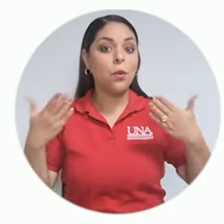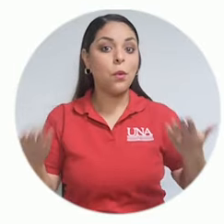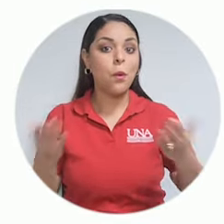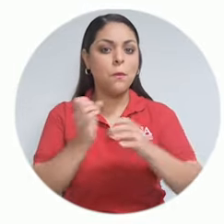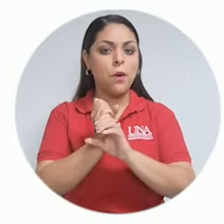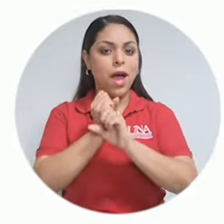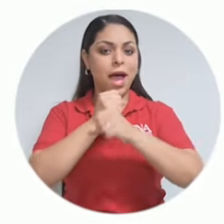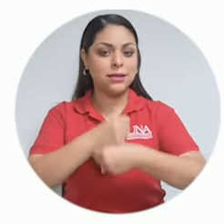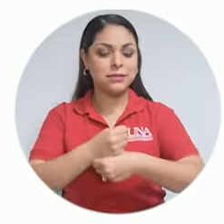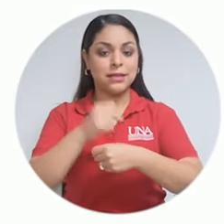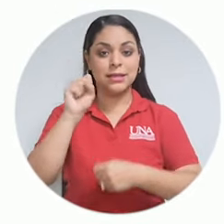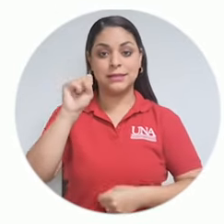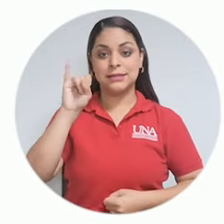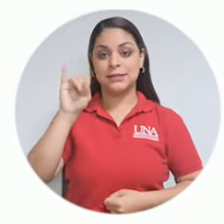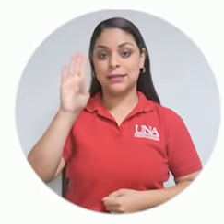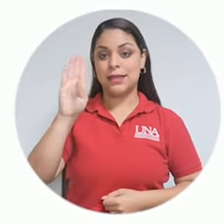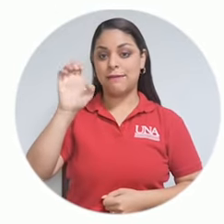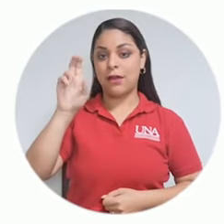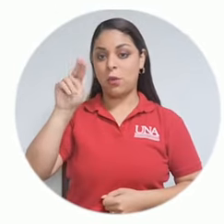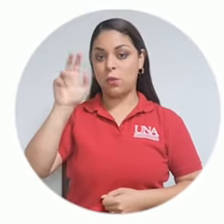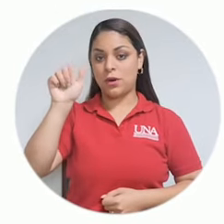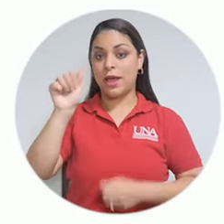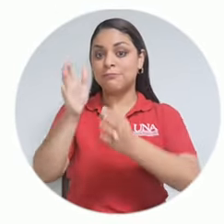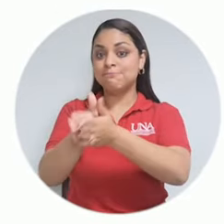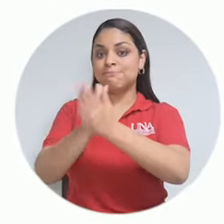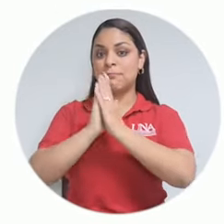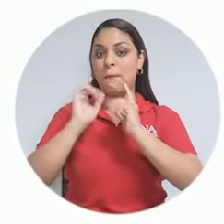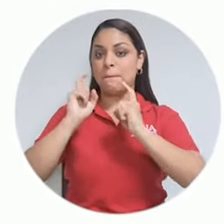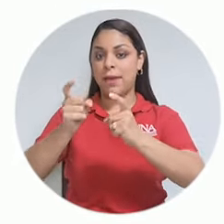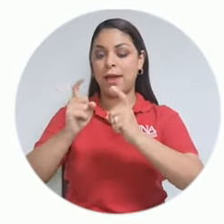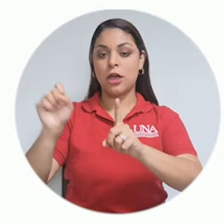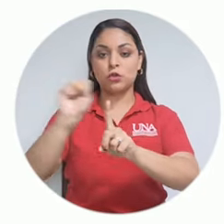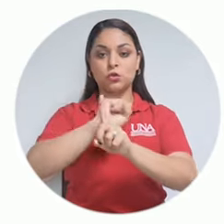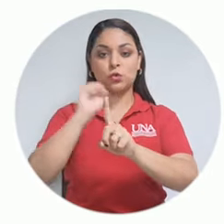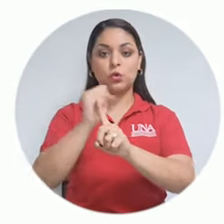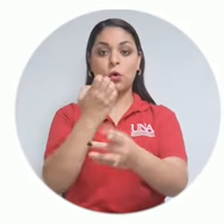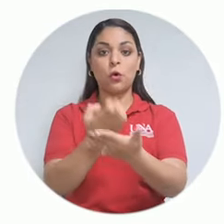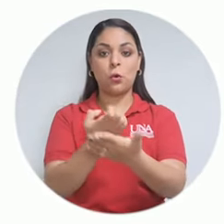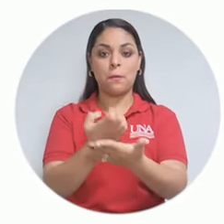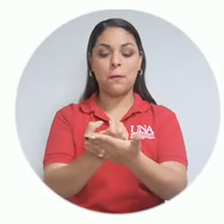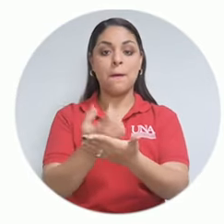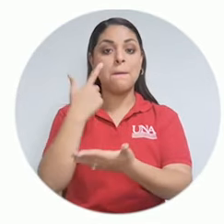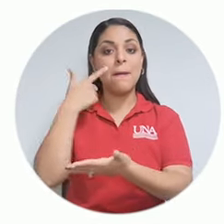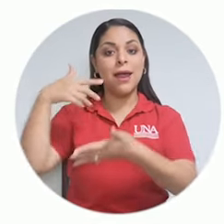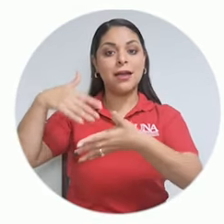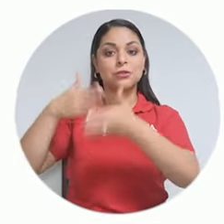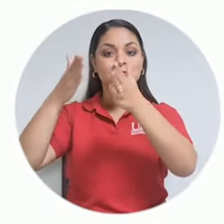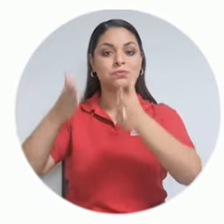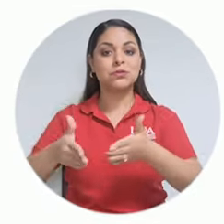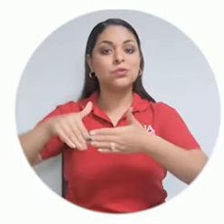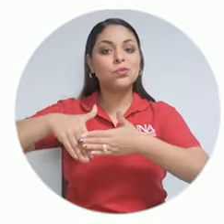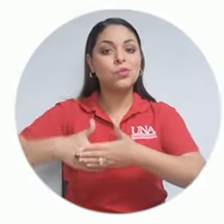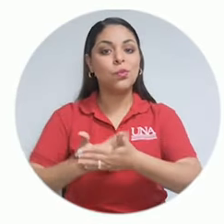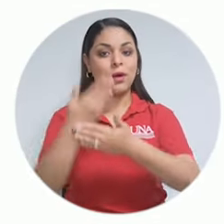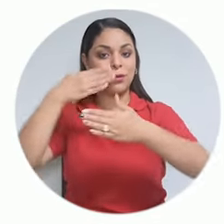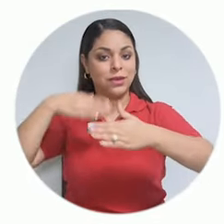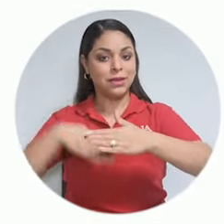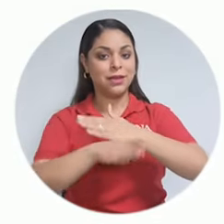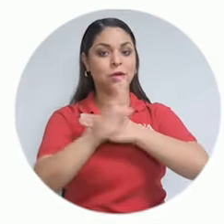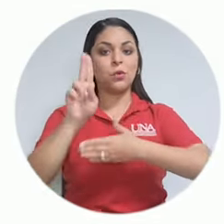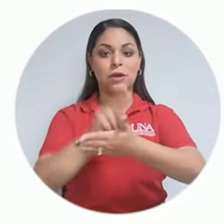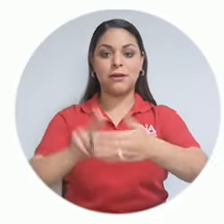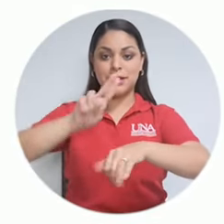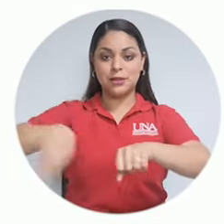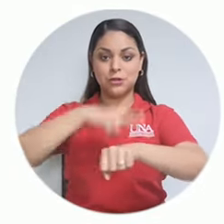cómo realizar en el CIBEUNA la solicitud de beca socioeconómica para estudiantes de nuevo ingreso a la